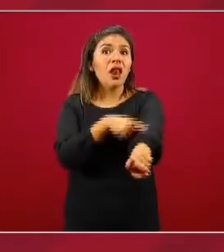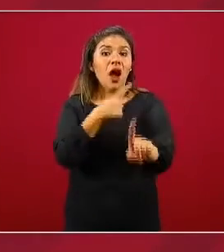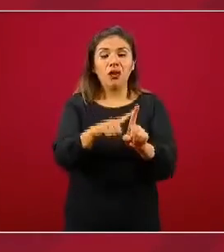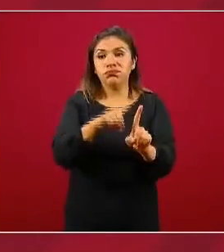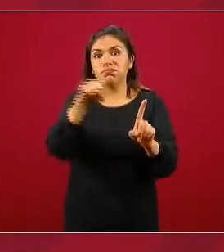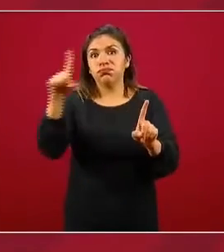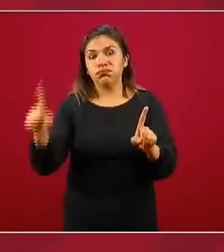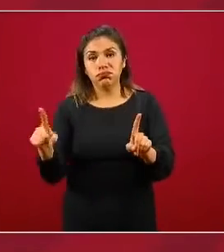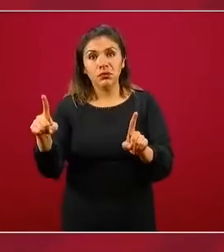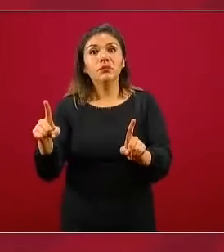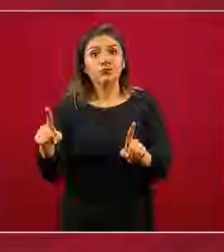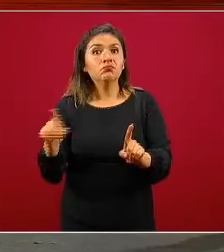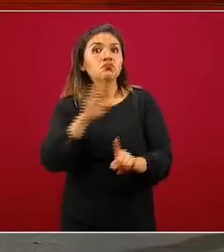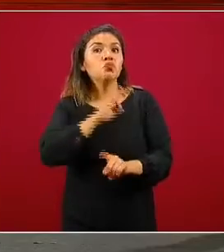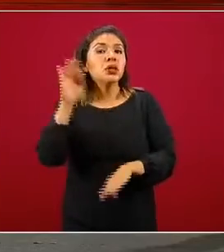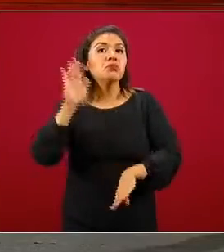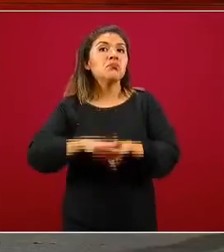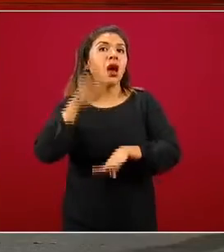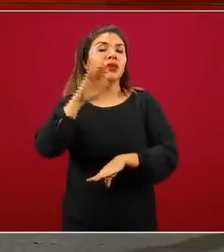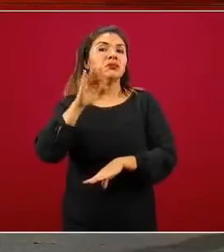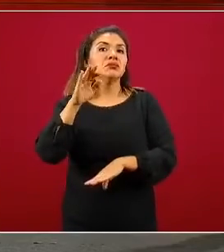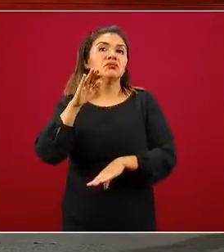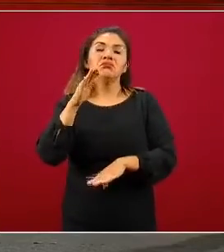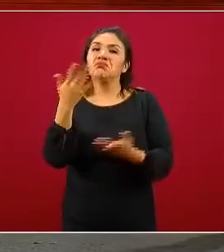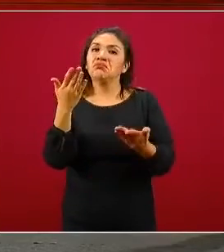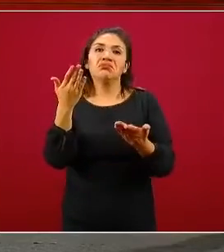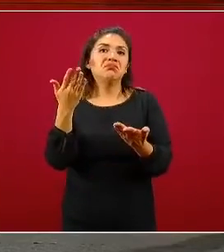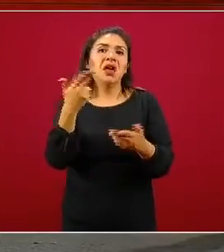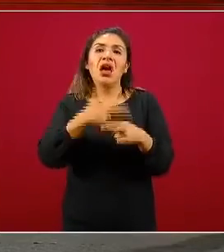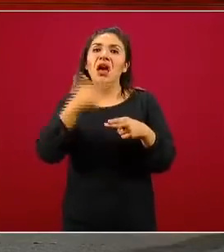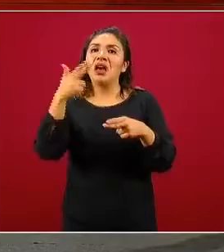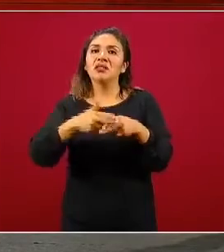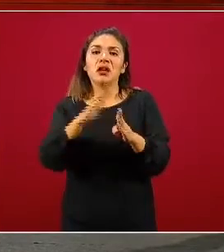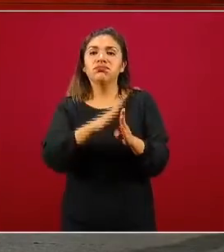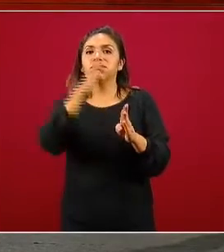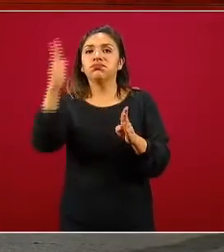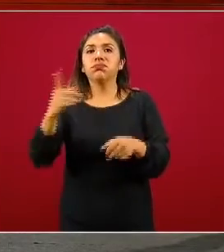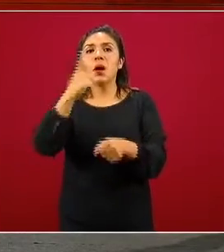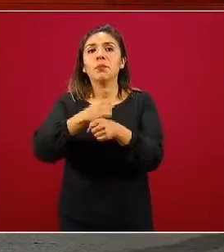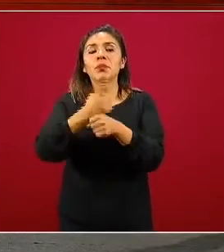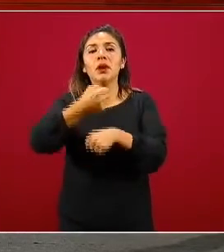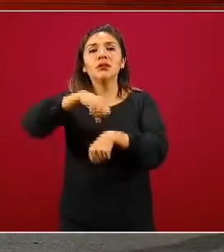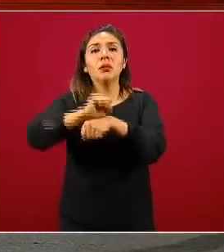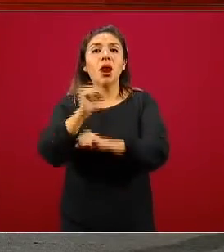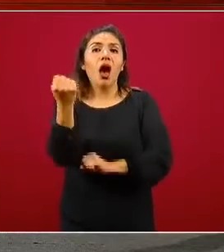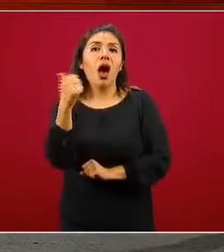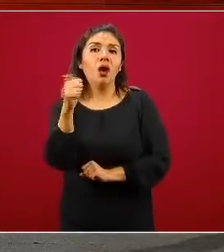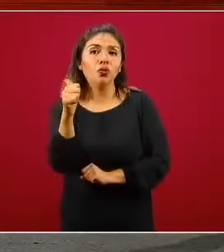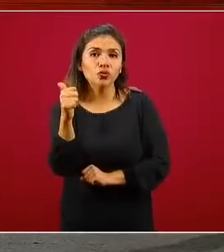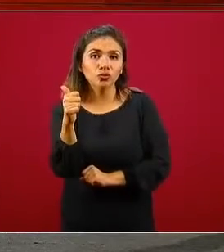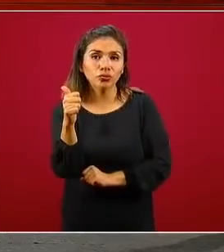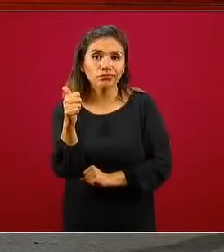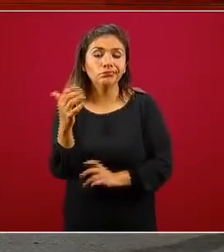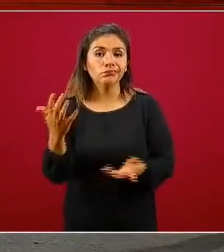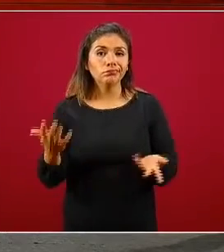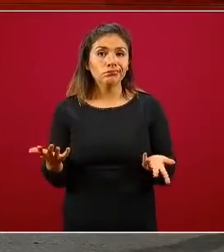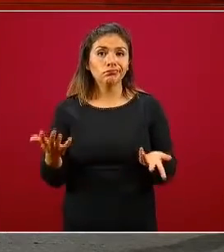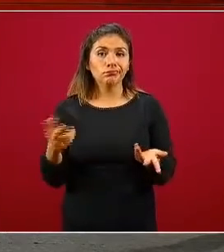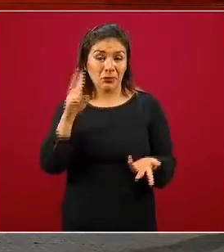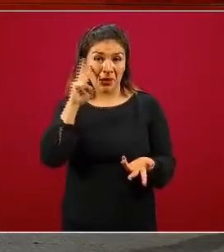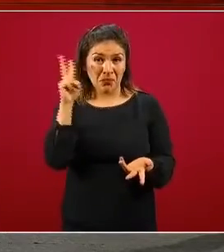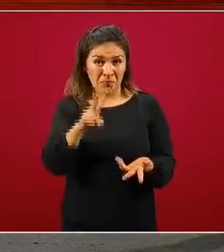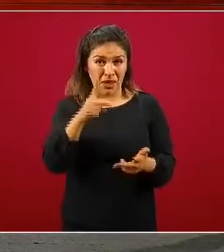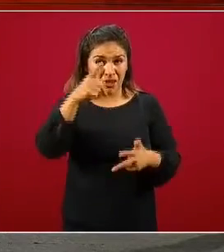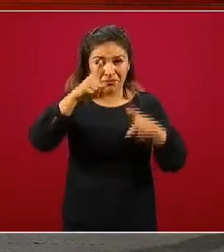la epidemia, posiblemente la epidemia se propagaría hasta la primera semana de agosto. Y lo que vemos